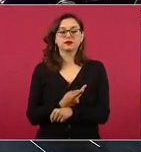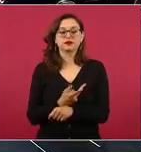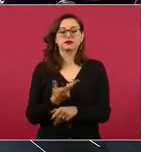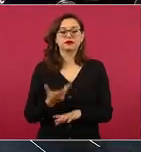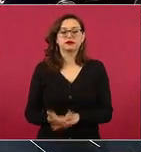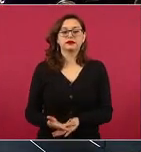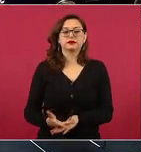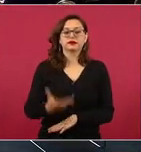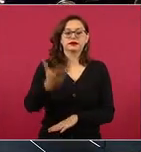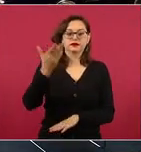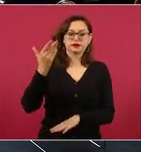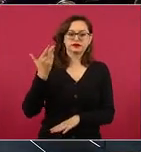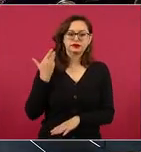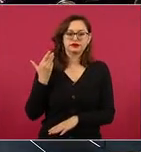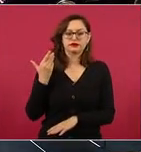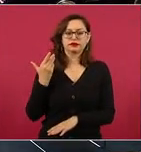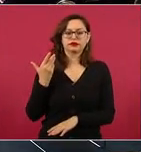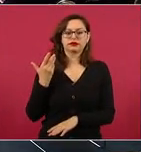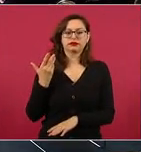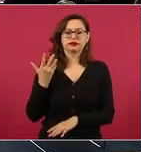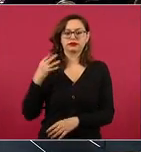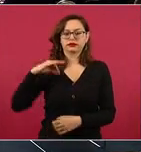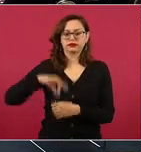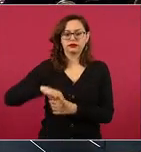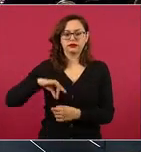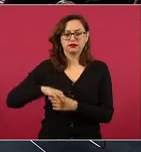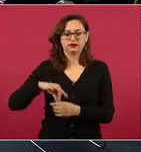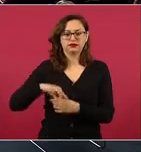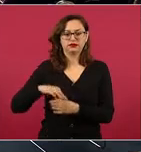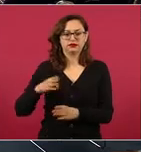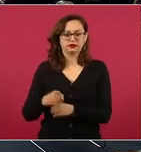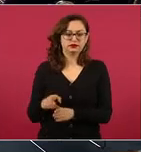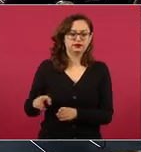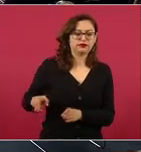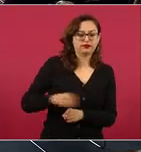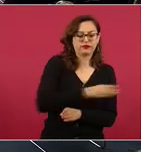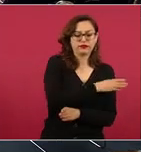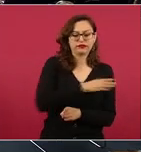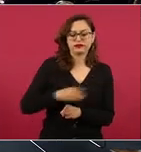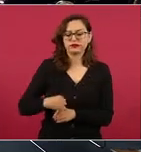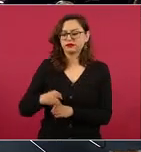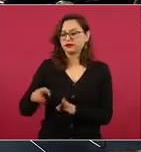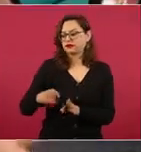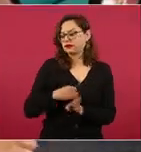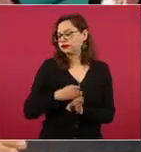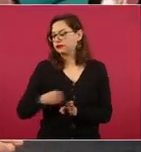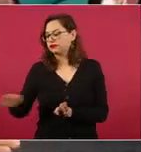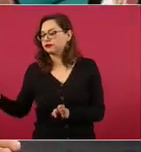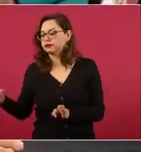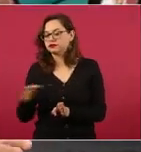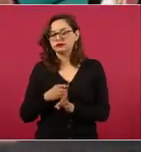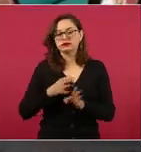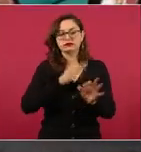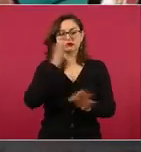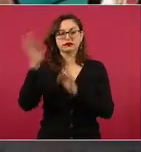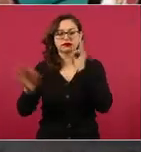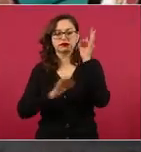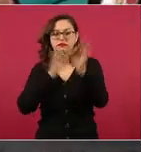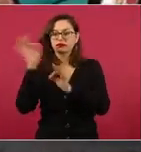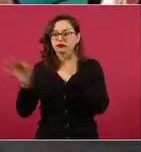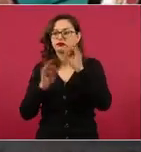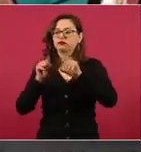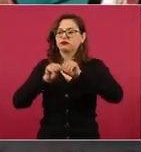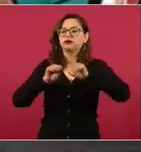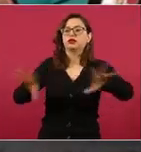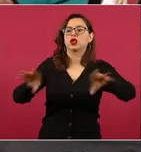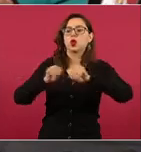después, se la pasó promocionando, divulgando, amenazando a la propia población de estos municipios que